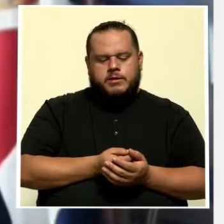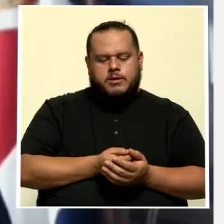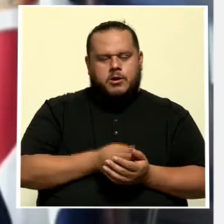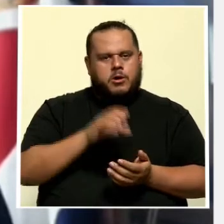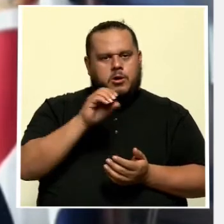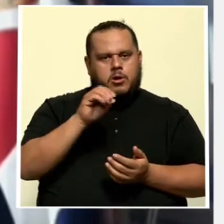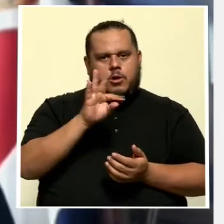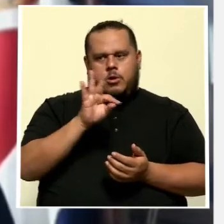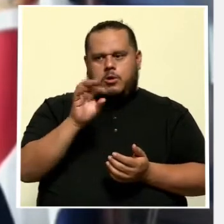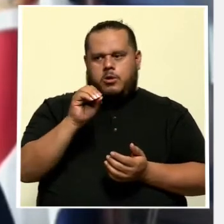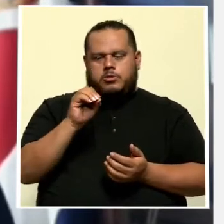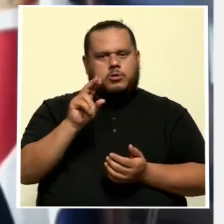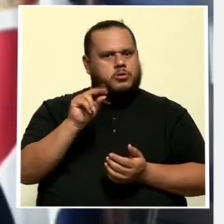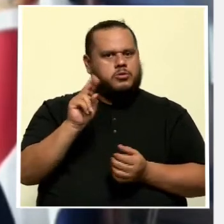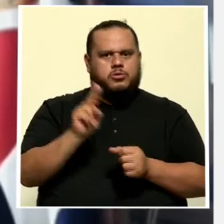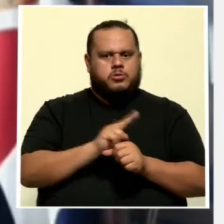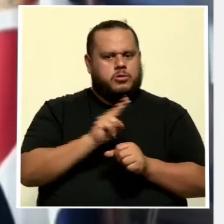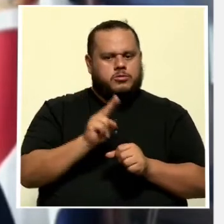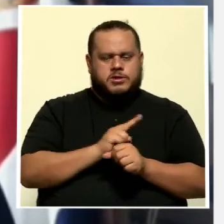Otto no ha utilizado